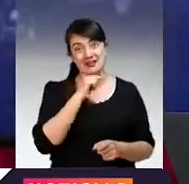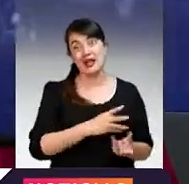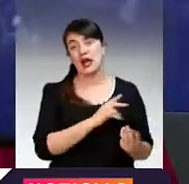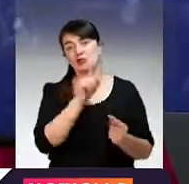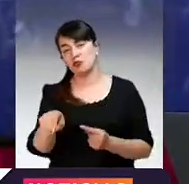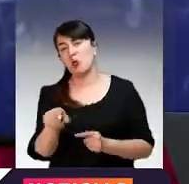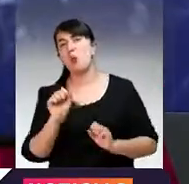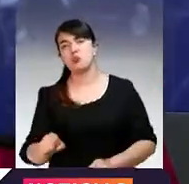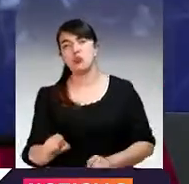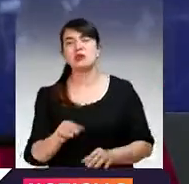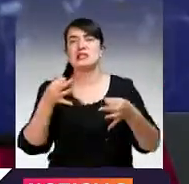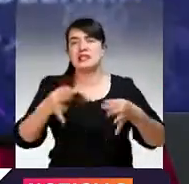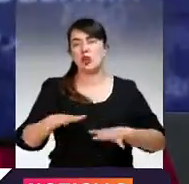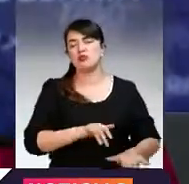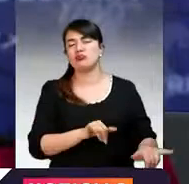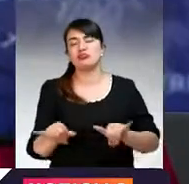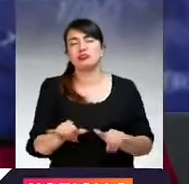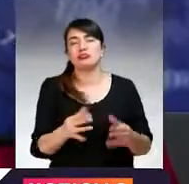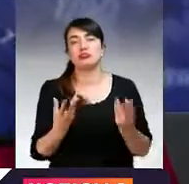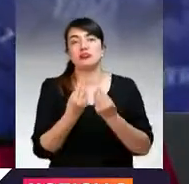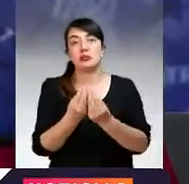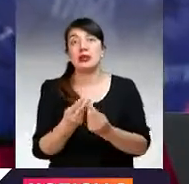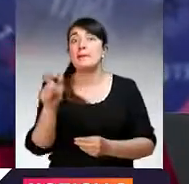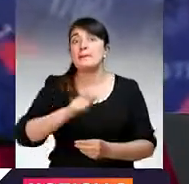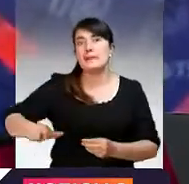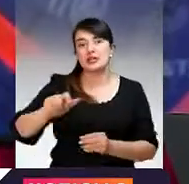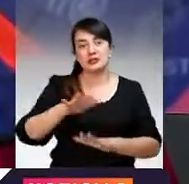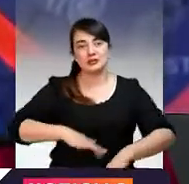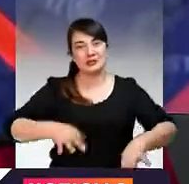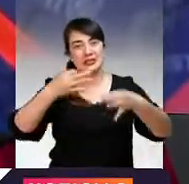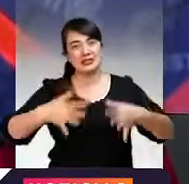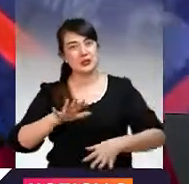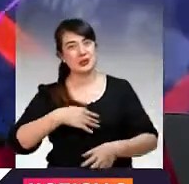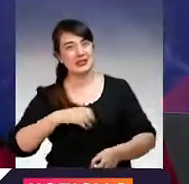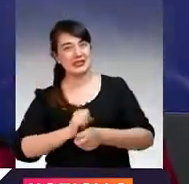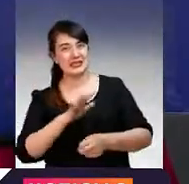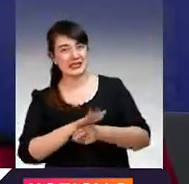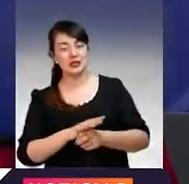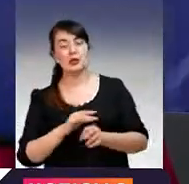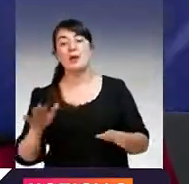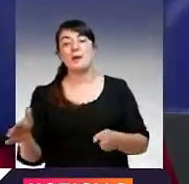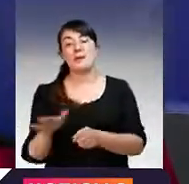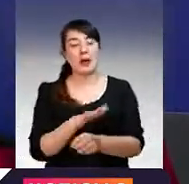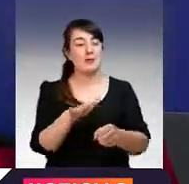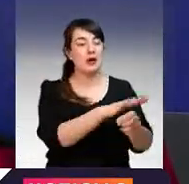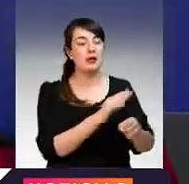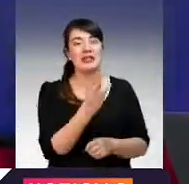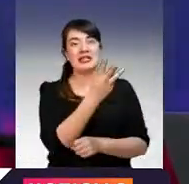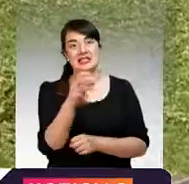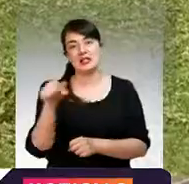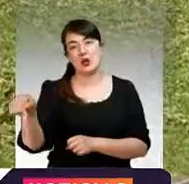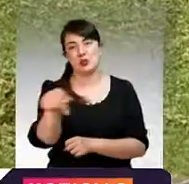transitar más seguros. La unidad de mantenimiento vial del distrito tapó 300 huecos en esa zona.